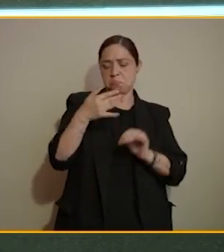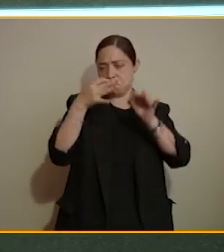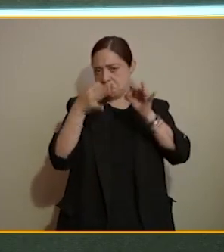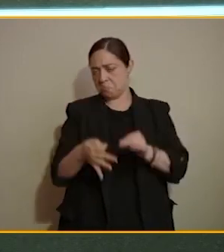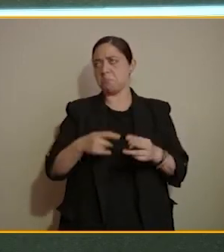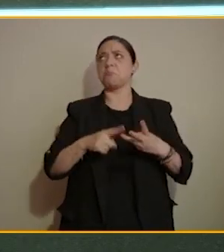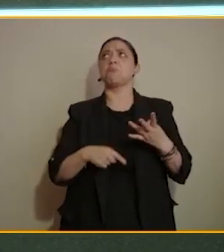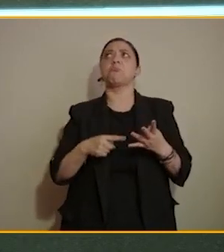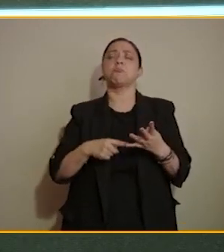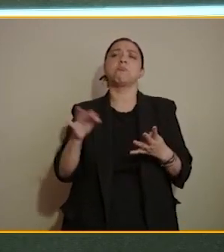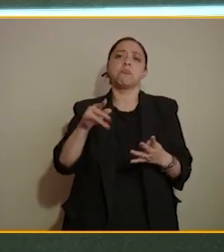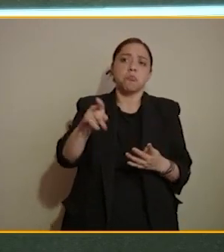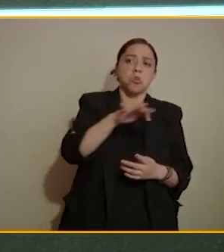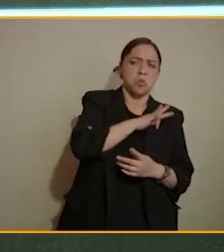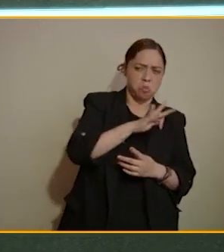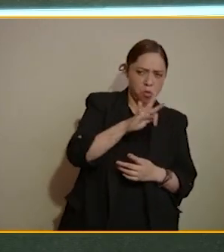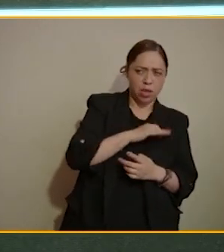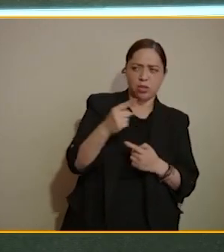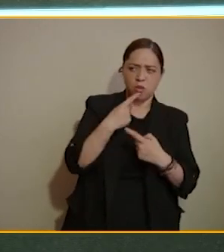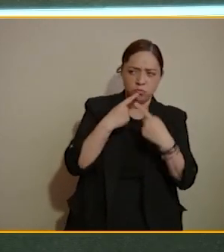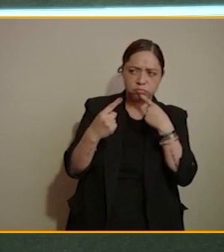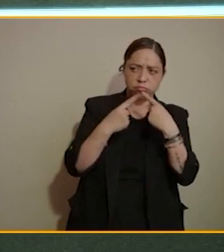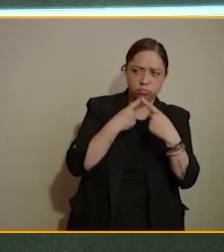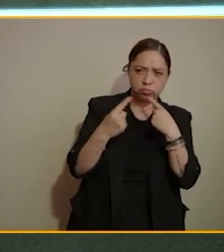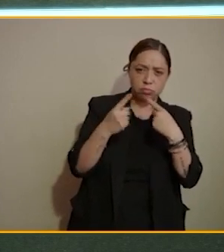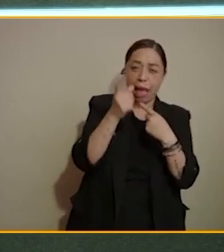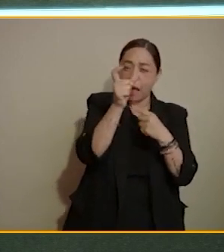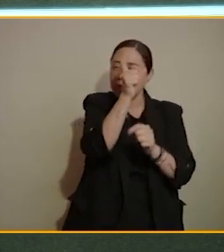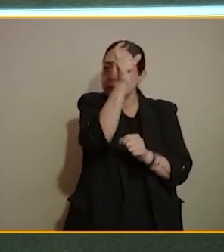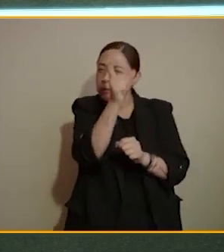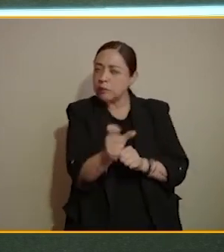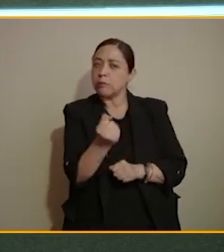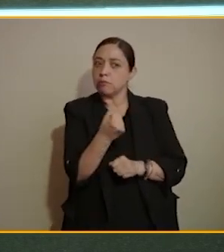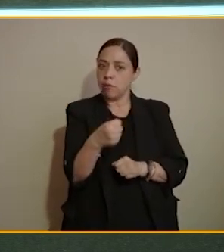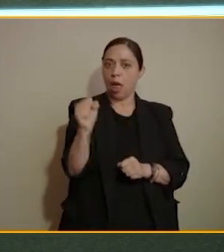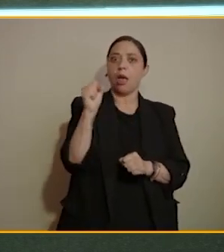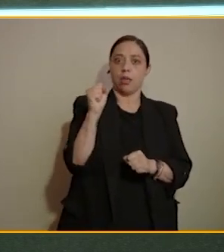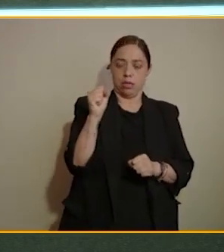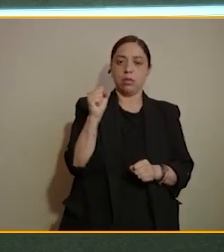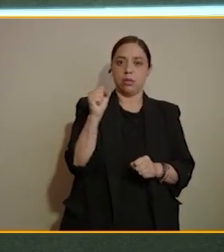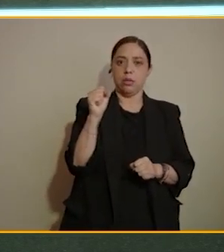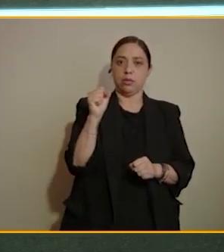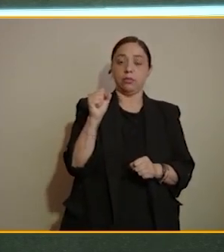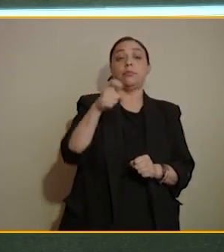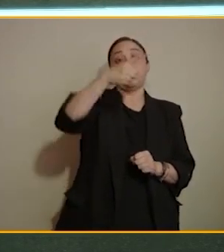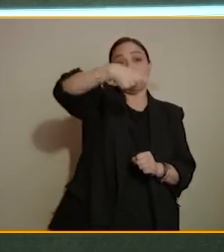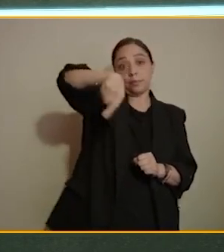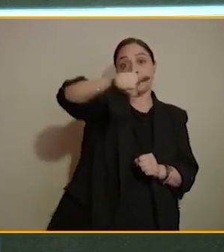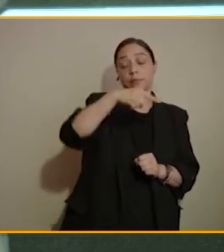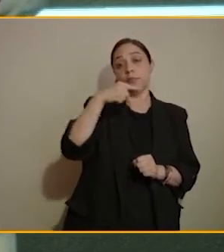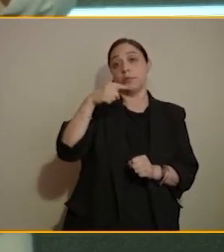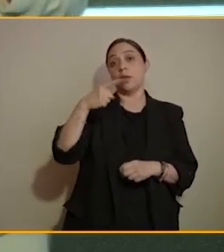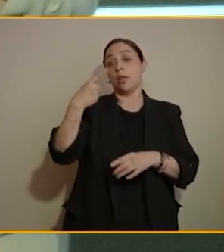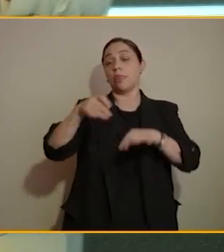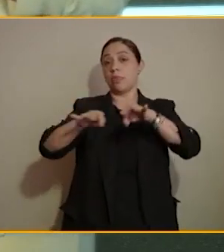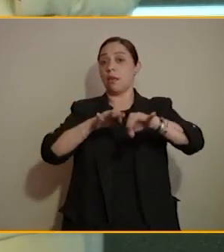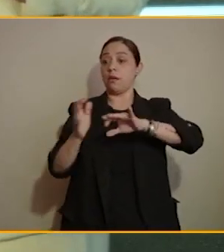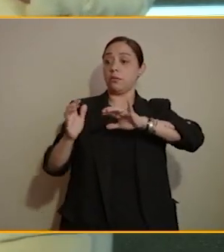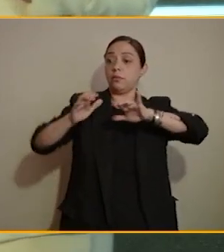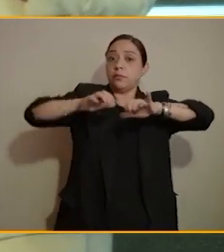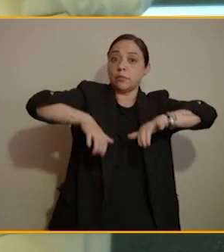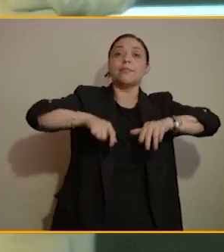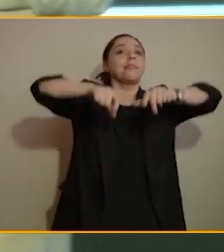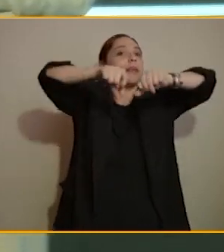tienes capacidad de negociación. Y esto, así como en estos puestos laborales, también resulta esencial para las